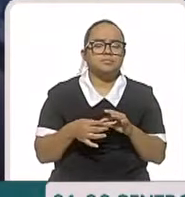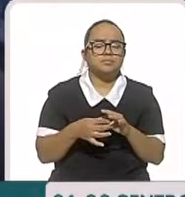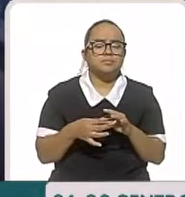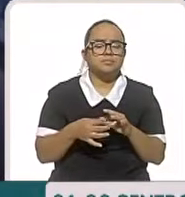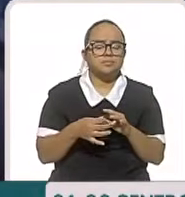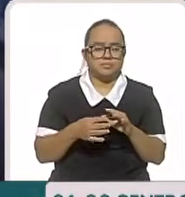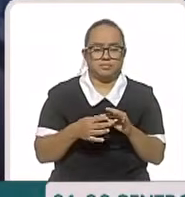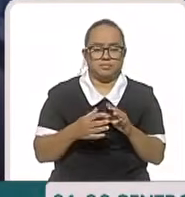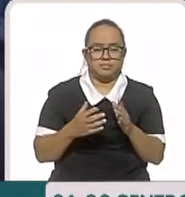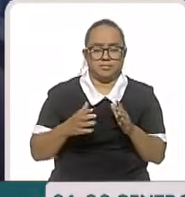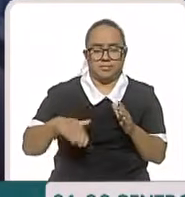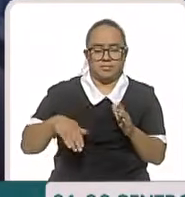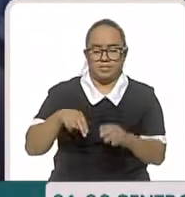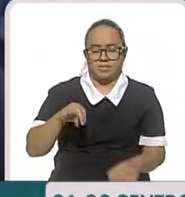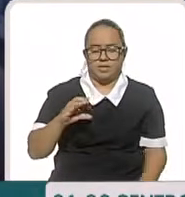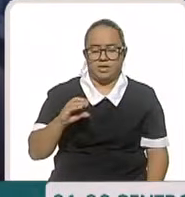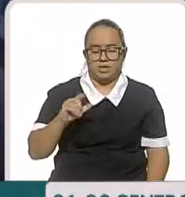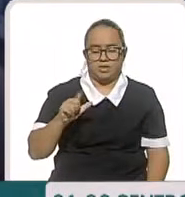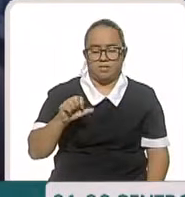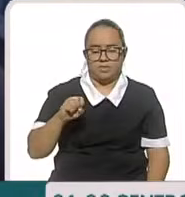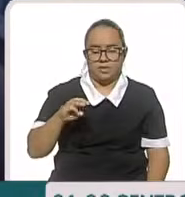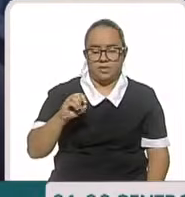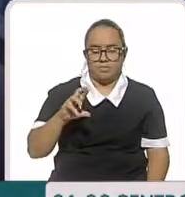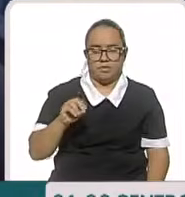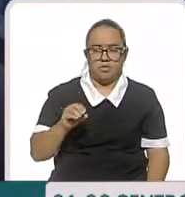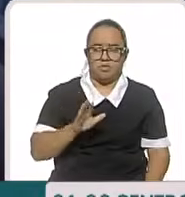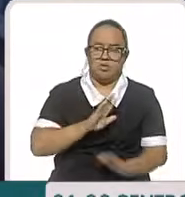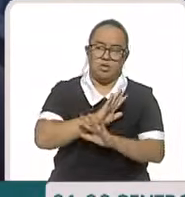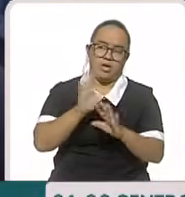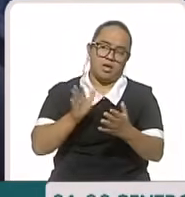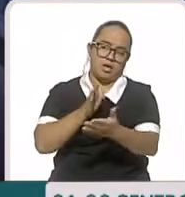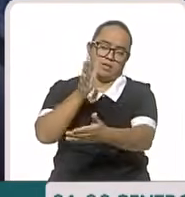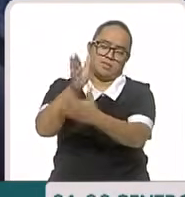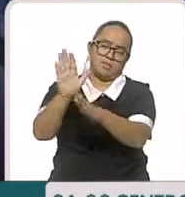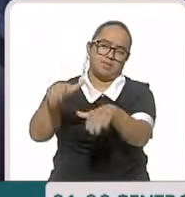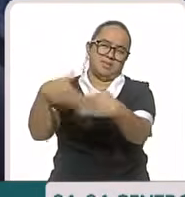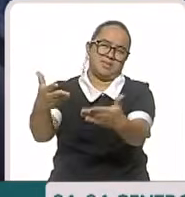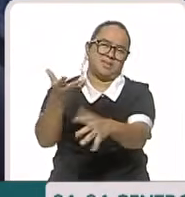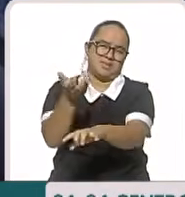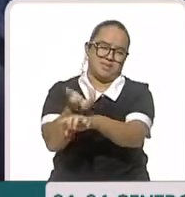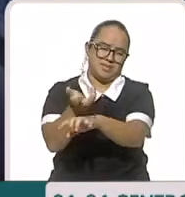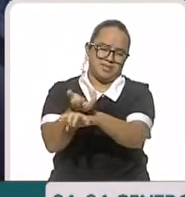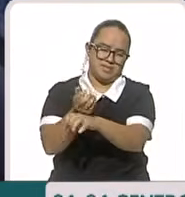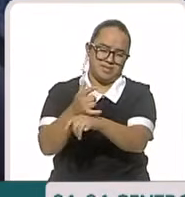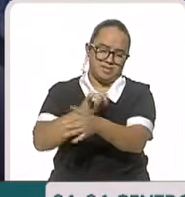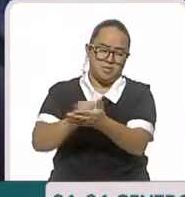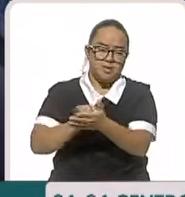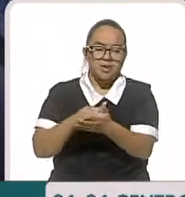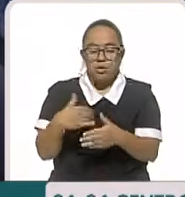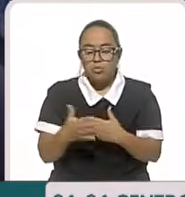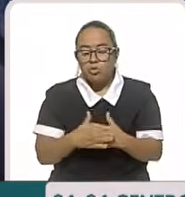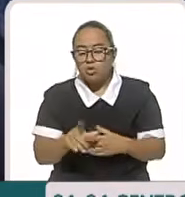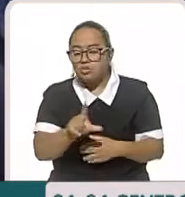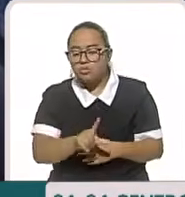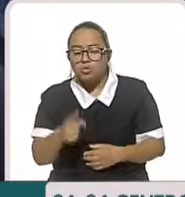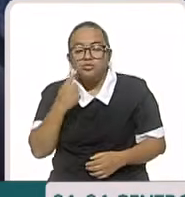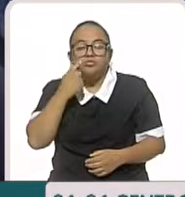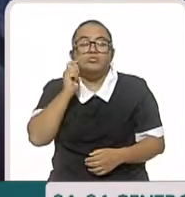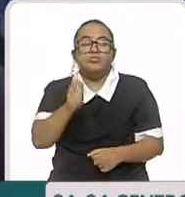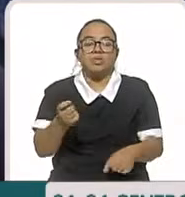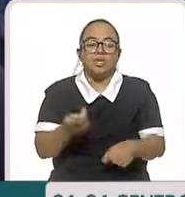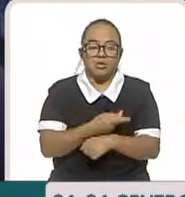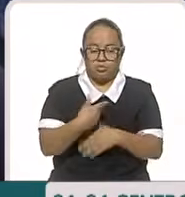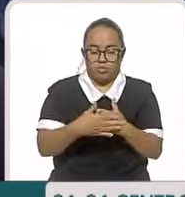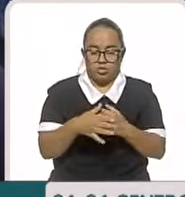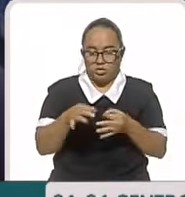ya la recién llegada de Nicolás Maduro allí en Nueva York, expectativas sobre el próximo lunes y el procedimiento judicial que